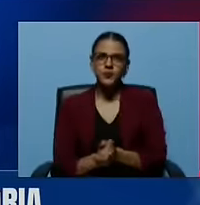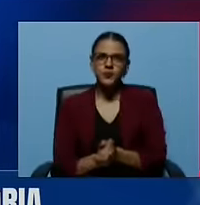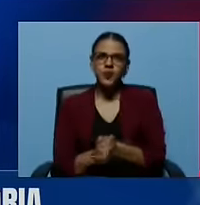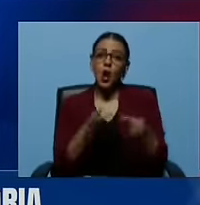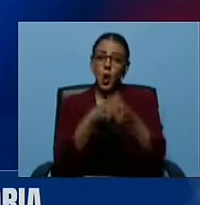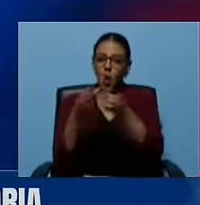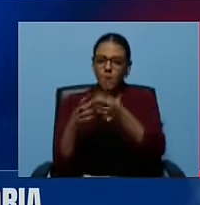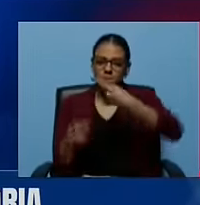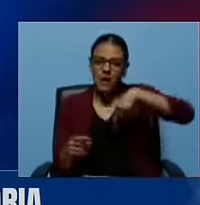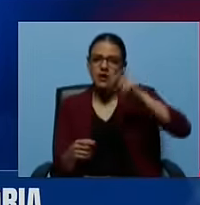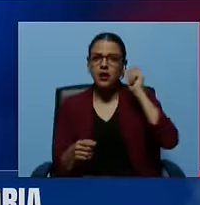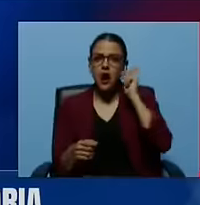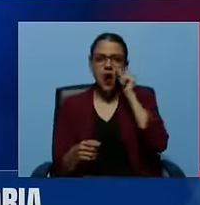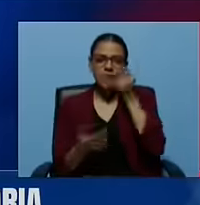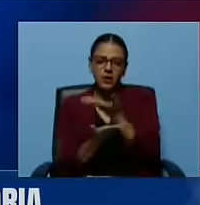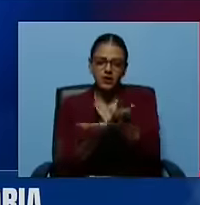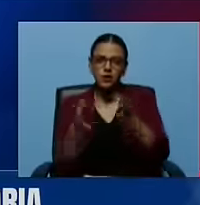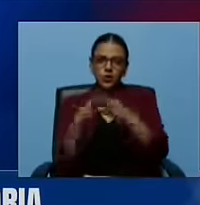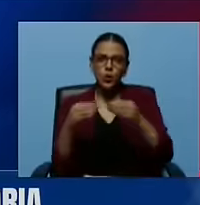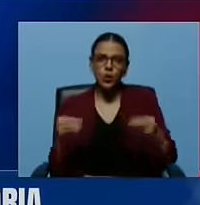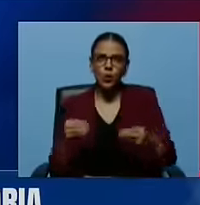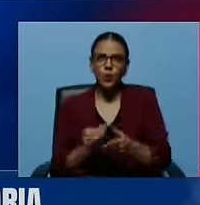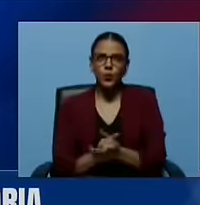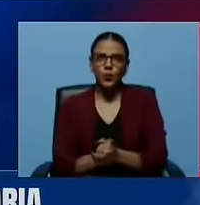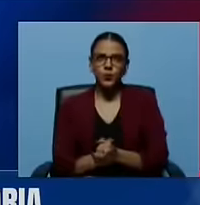compañeros, compañeras,